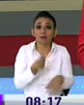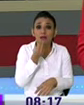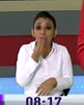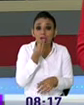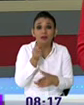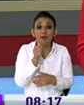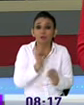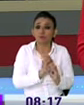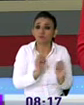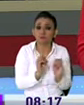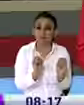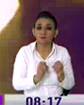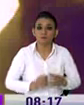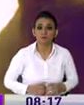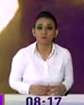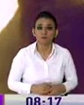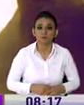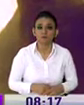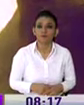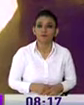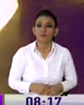comida.